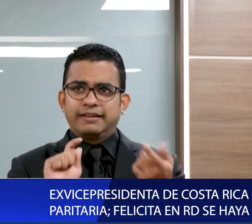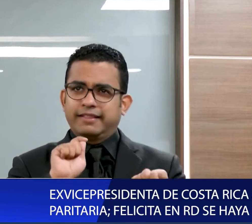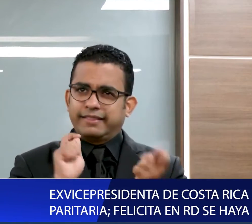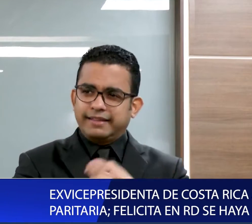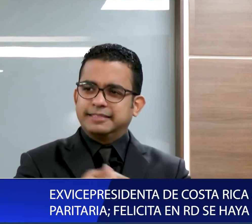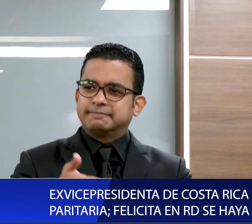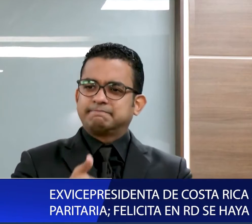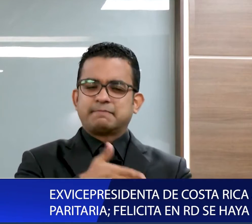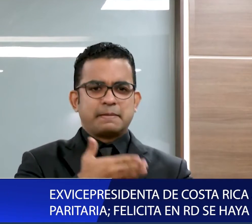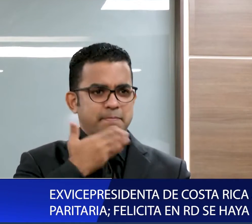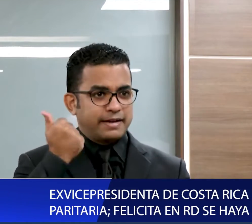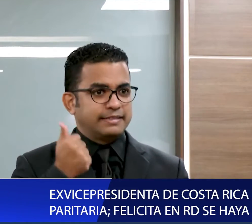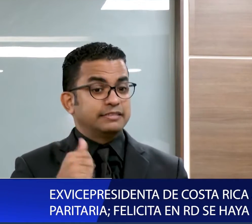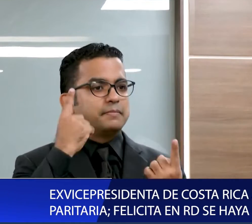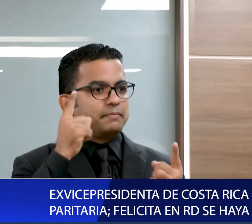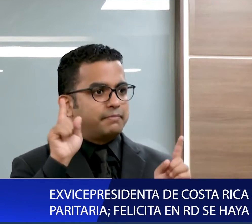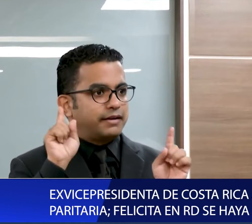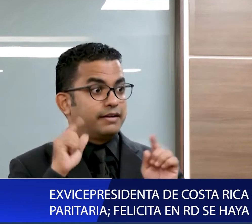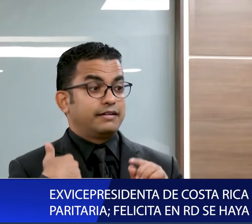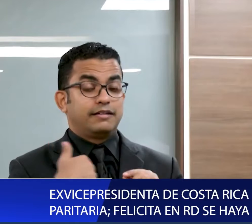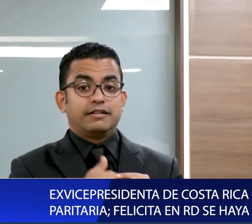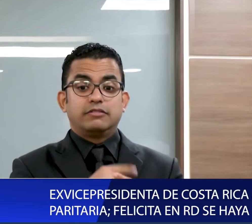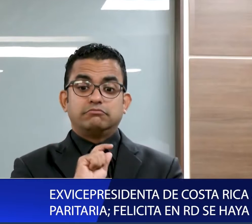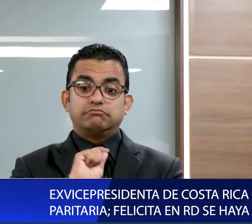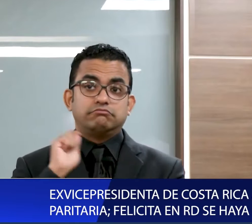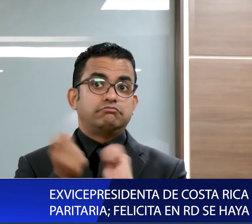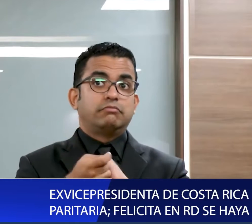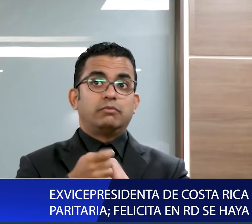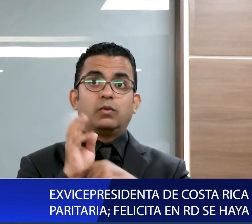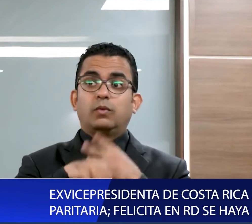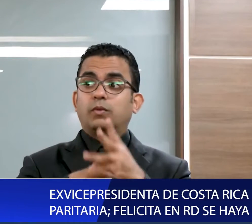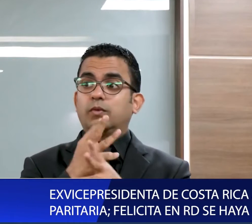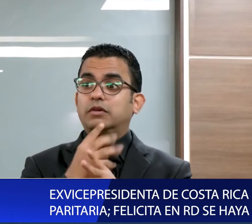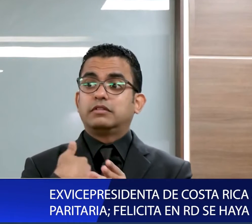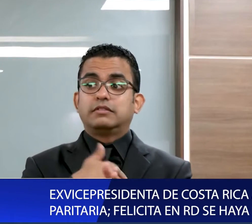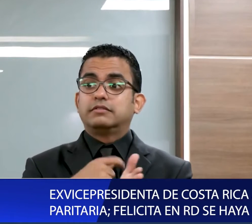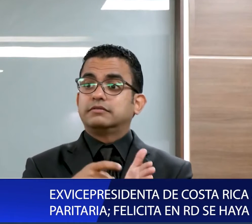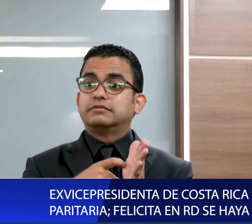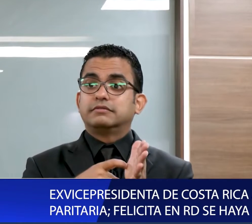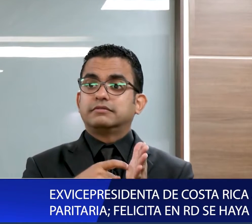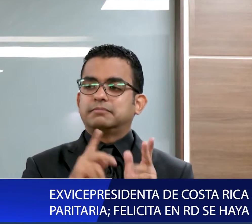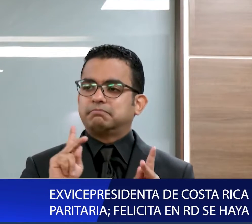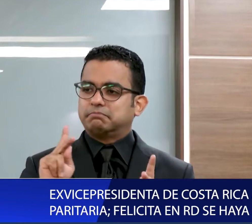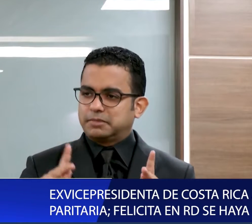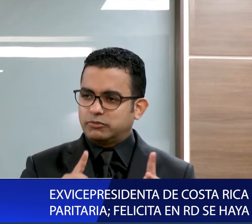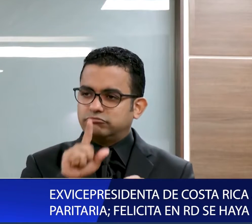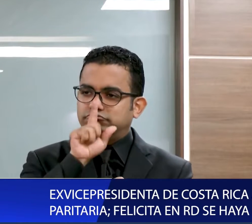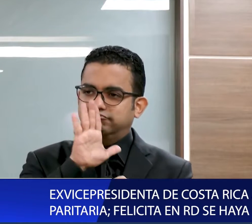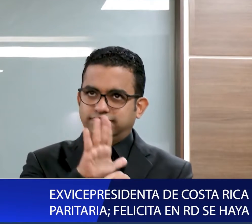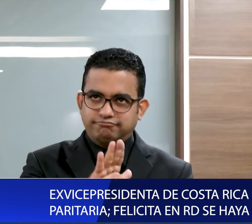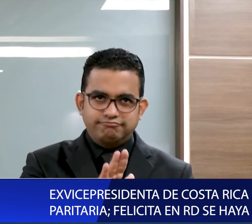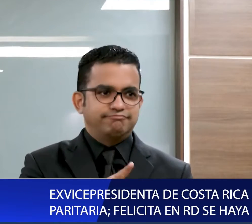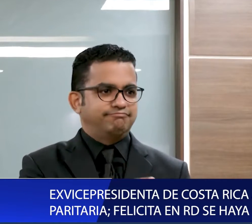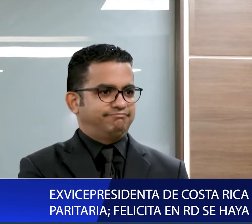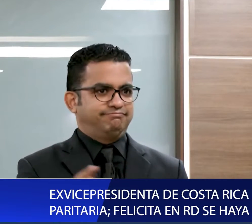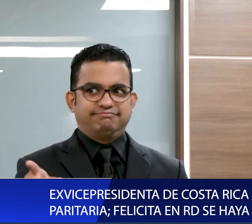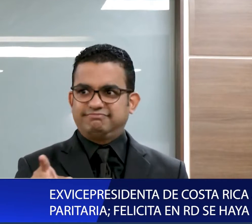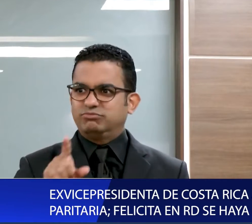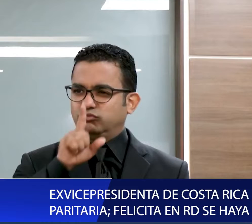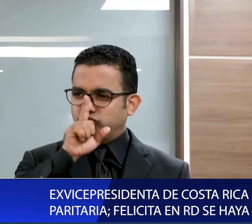los puestos de elección popular, estableciendo un 50-50 de mujeres y hombres en consonancia con el